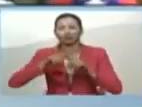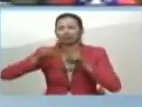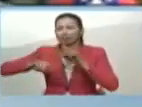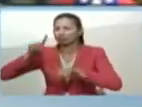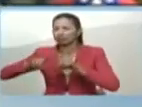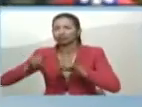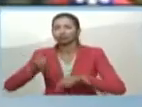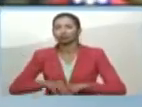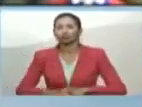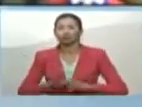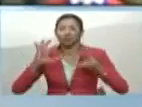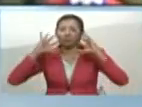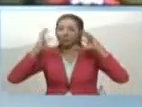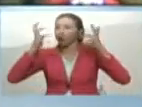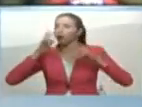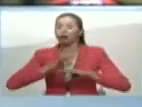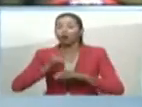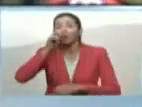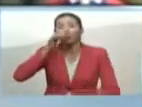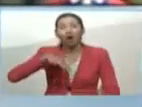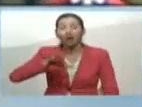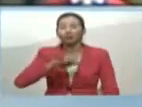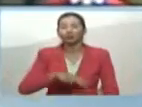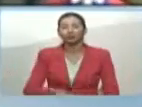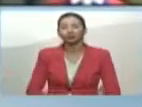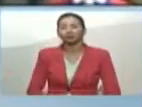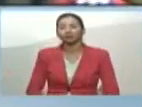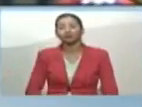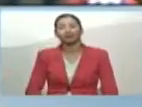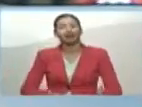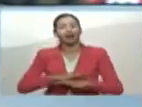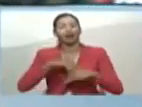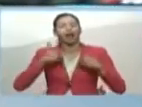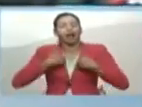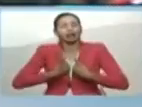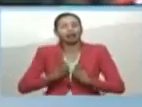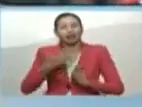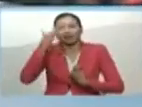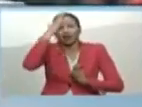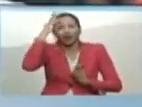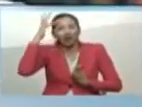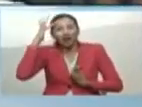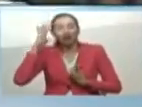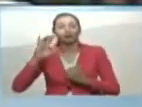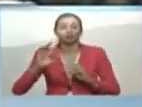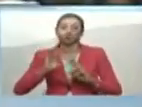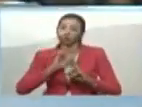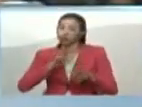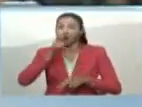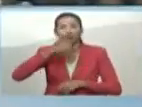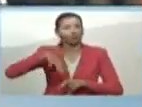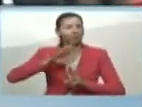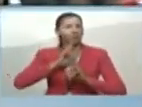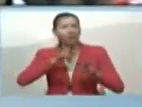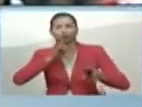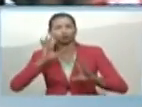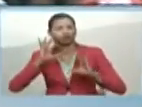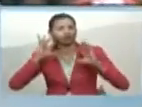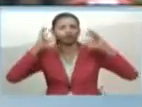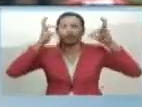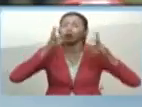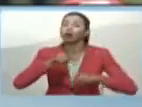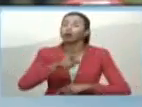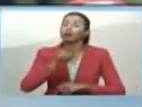liquidó, ¿verdad?, la política del capitalismo neoliberal. Frente a eso reaccionó nuestro pueblo. Y de ese seno